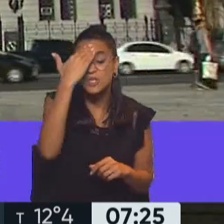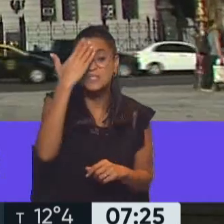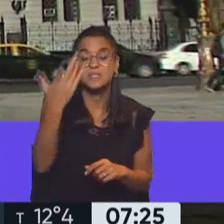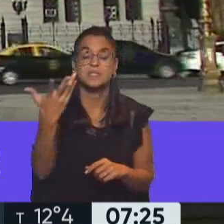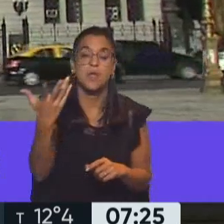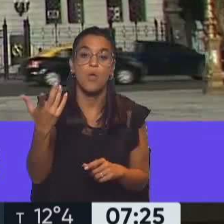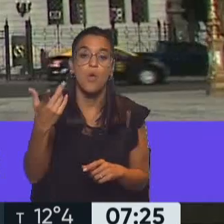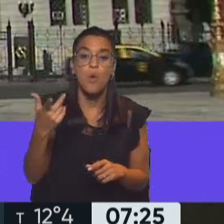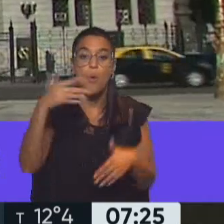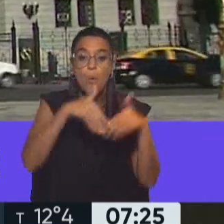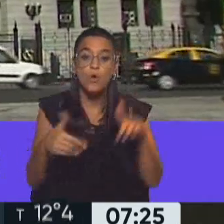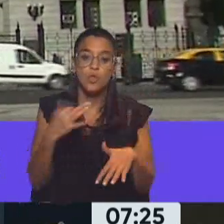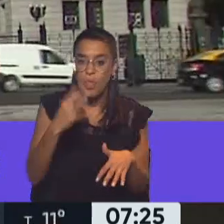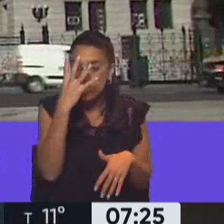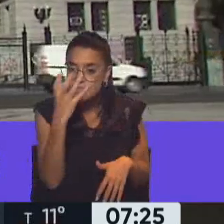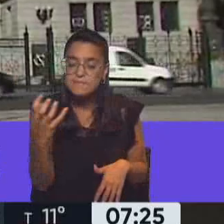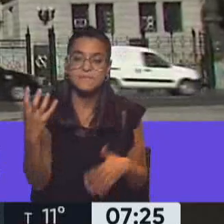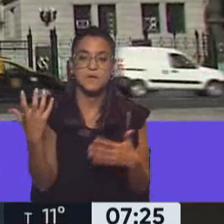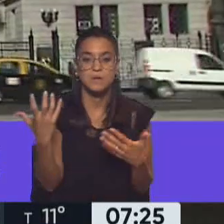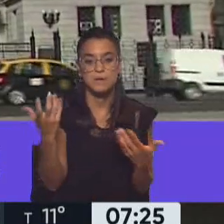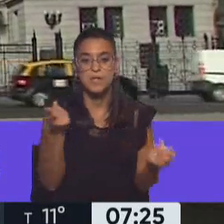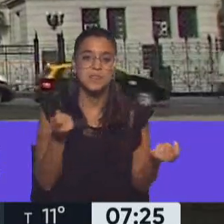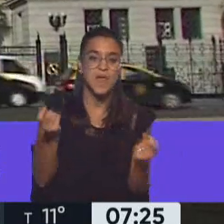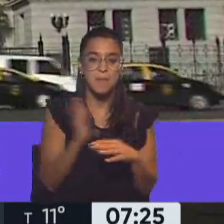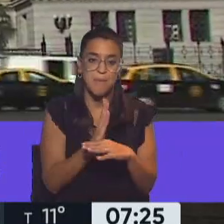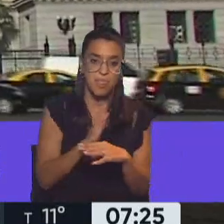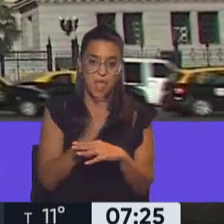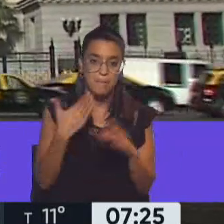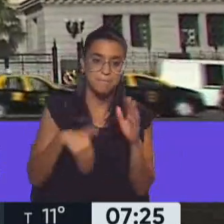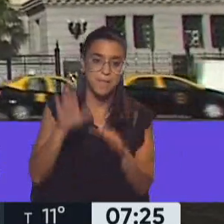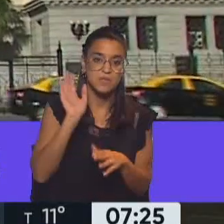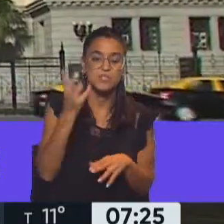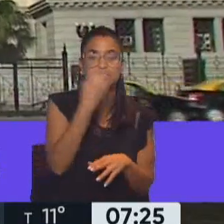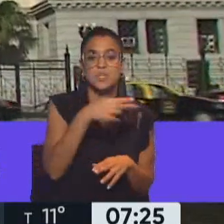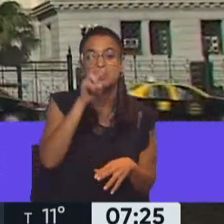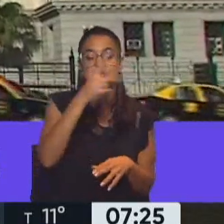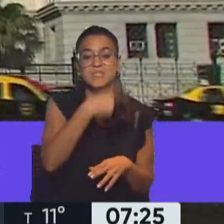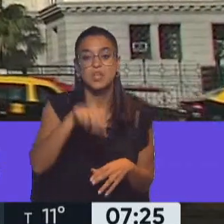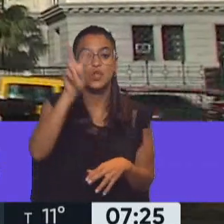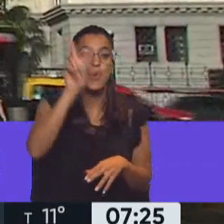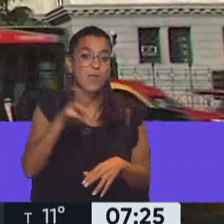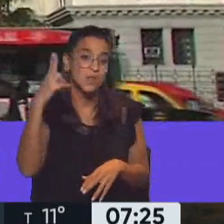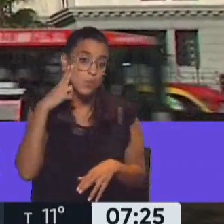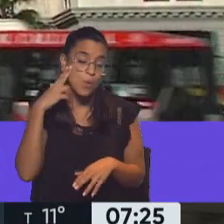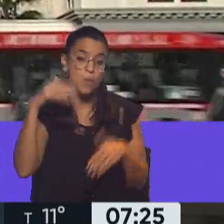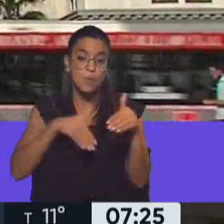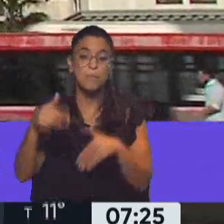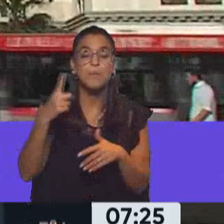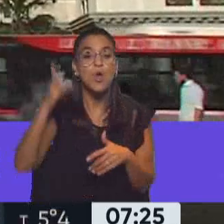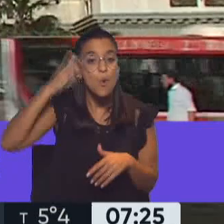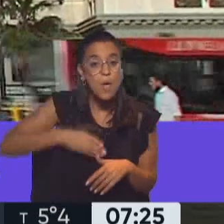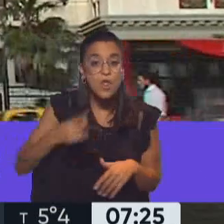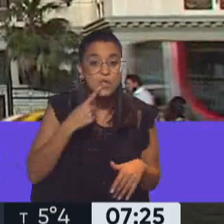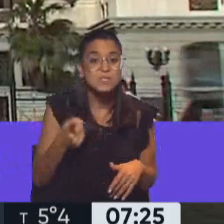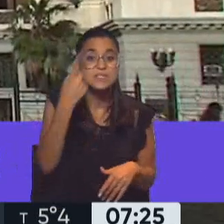que seducir, convencer, tratar de intermediar. La mayoría es a partir de 129 votos, pero recién decía Verónica